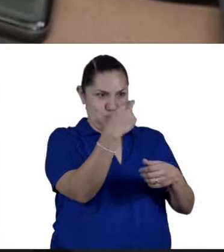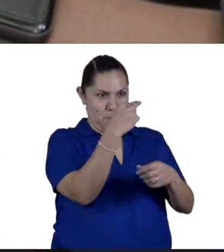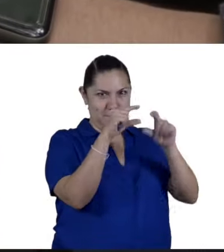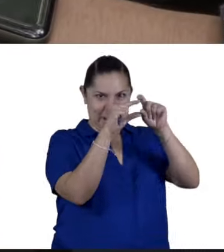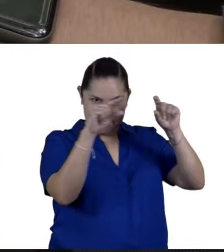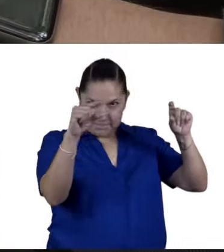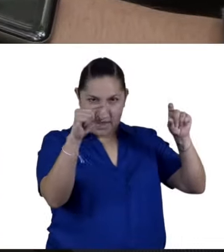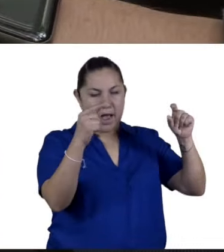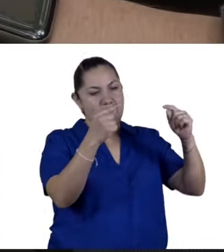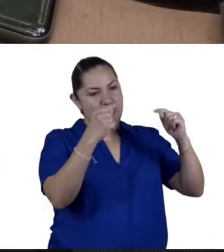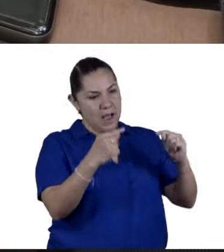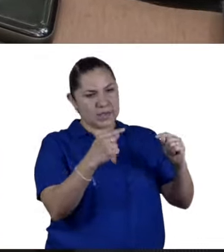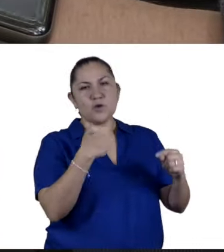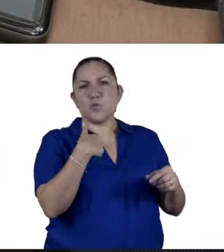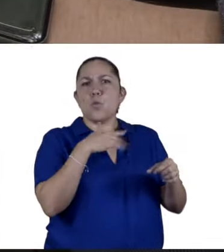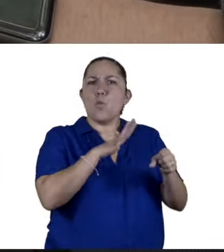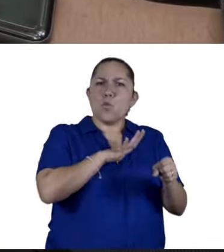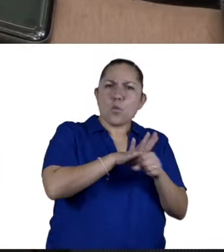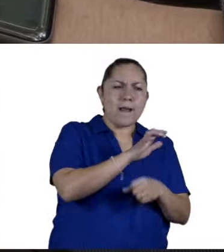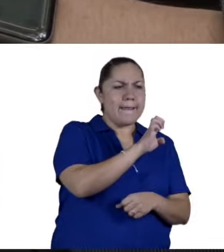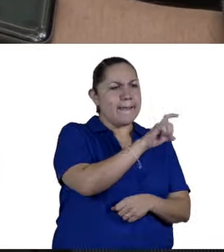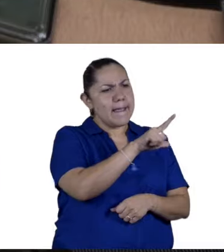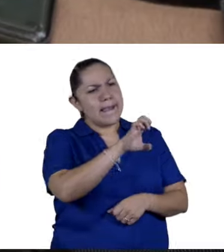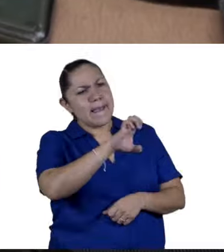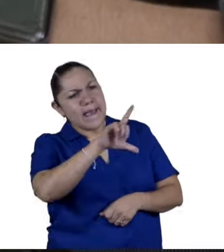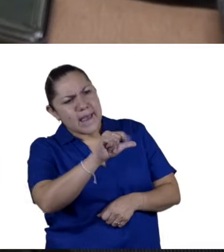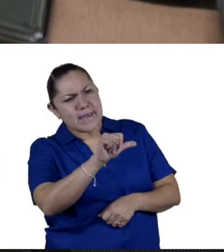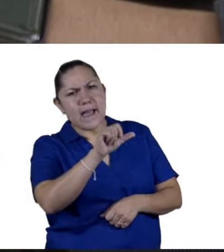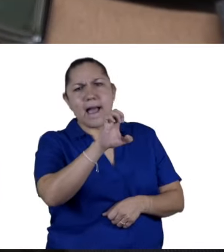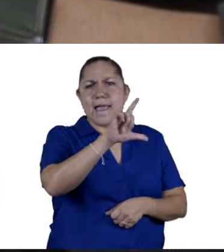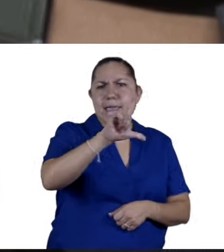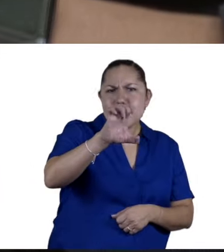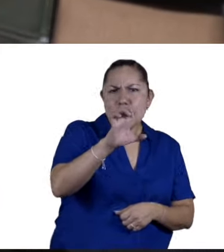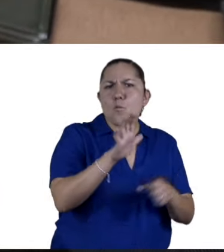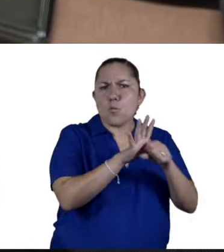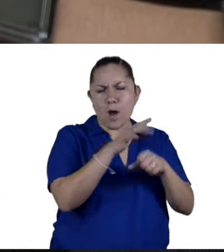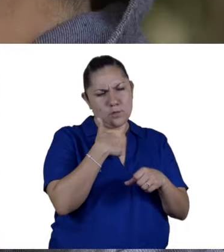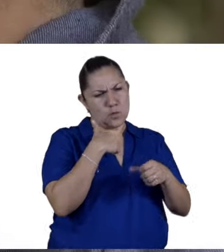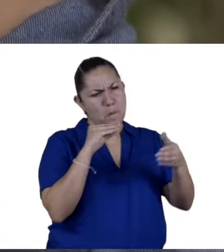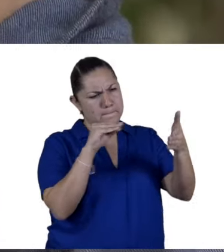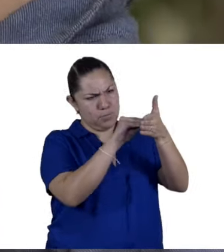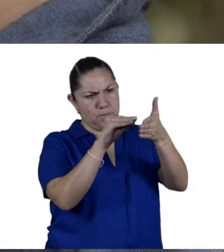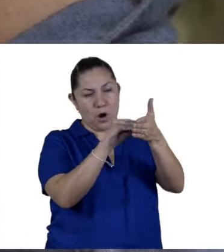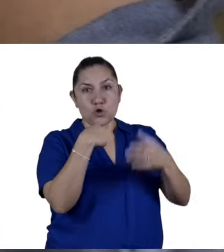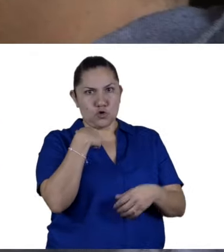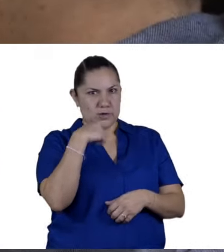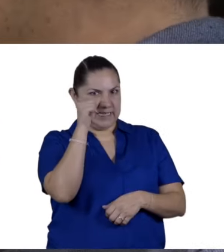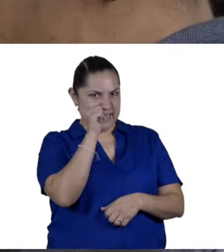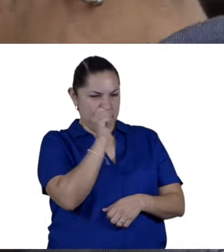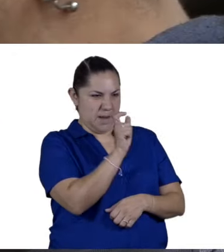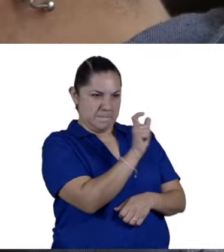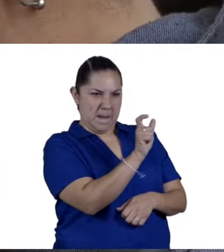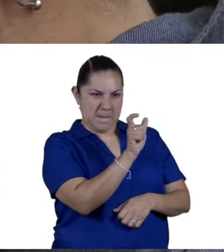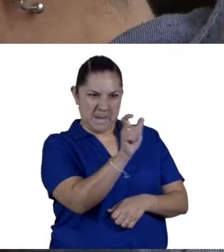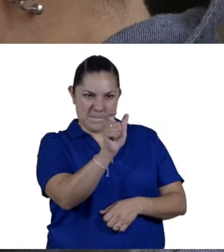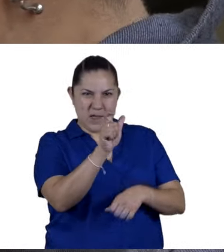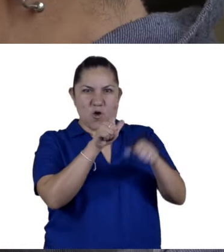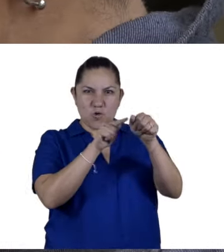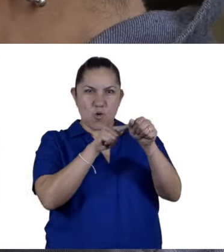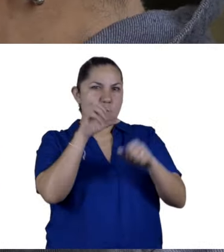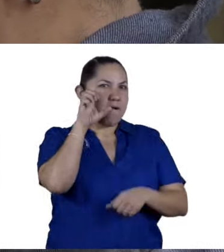pronombres, o sea, principalmente cambiar mi nombre, poner mis pronombres, y los pongo así como en naranja o en morado para que se